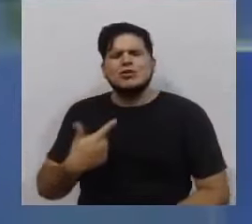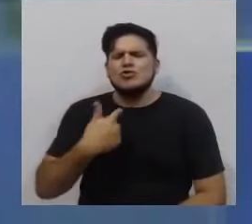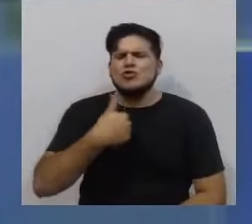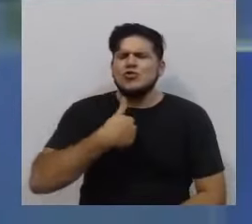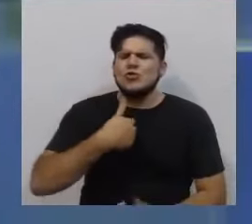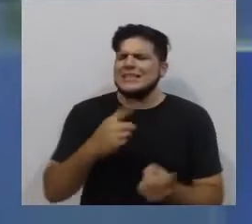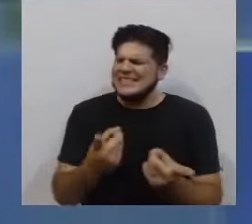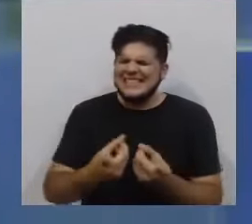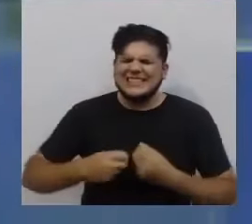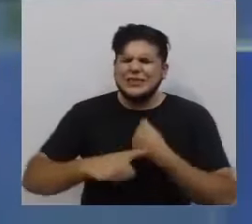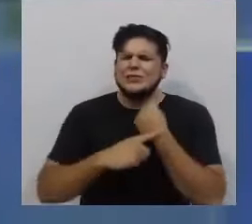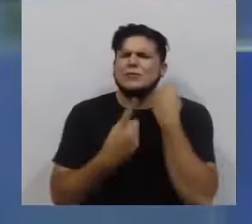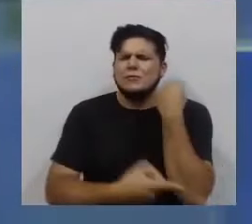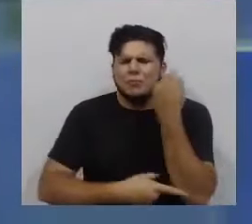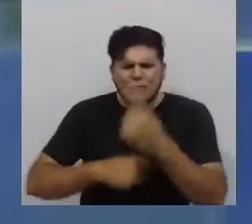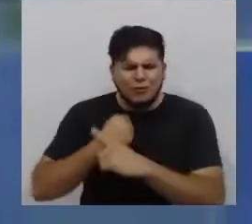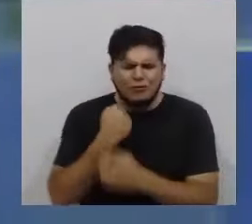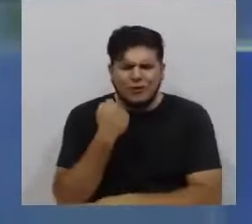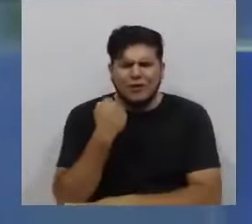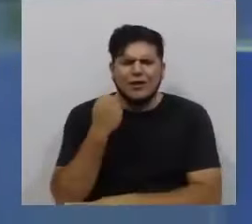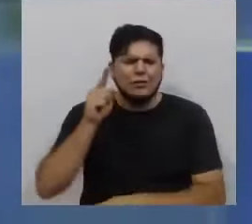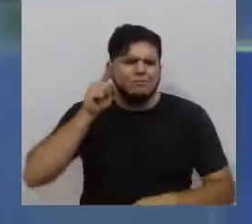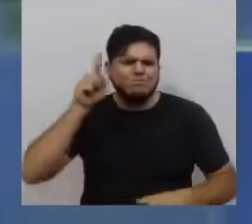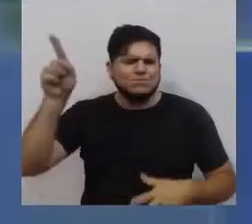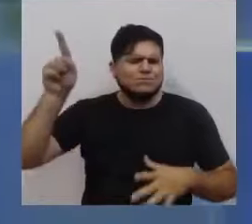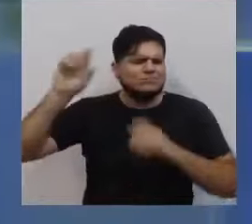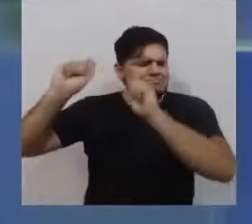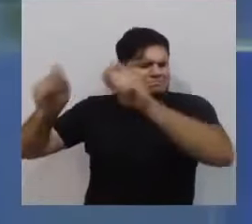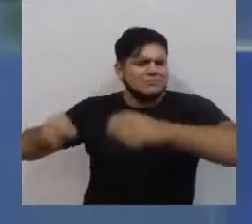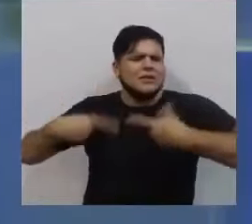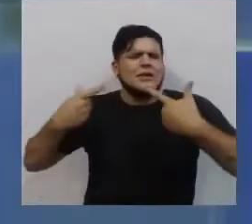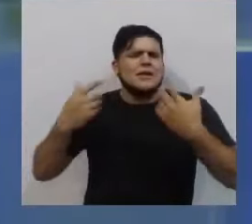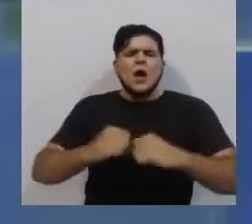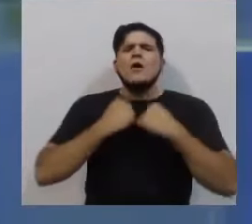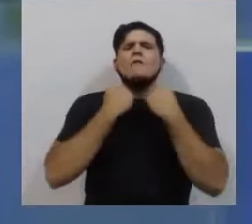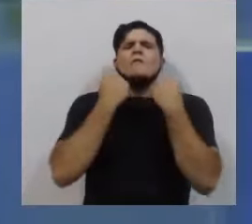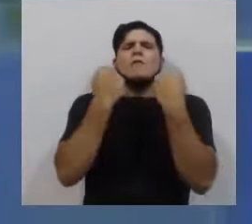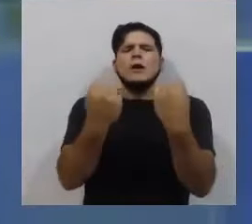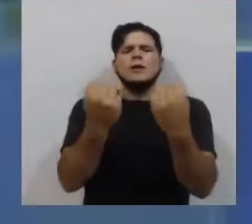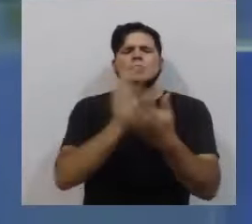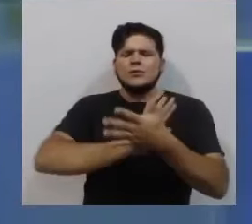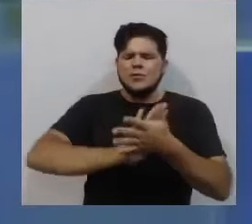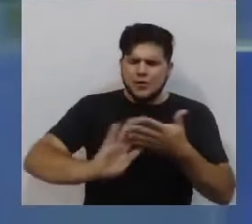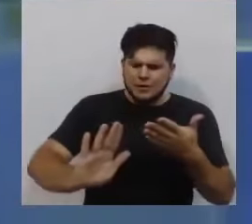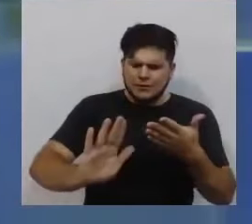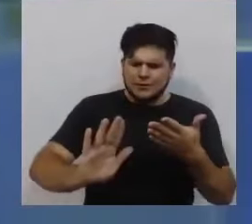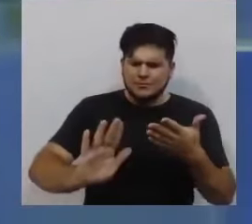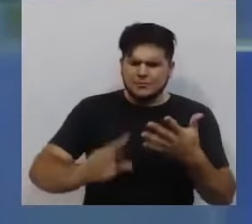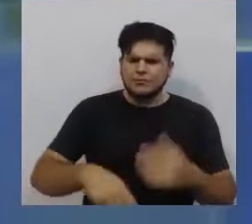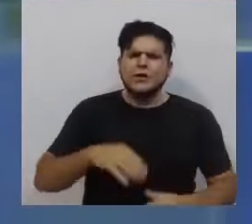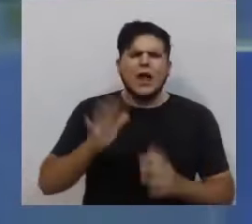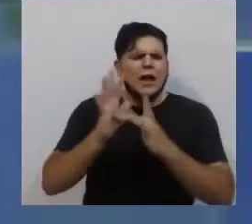señor jesus yo declaro con mi boca que tu eres mi salvador y yo soy tu hijo